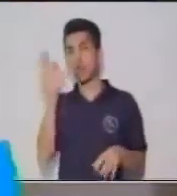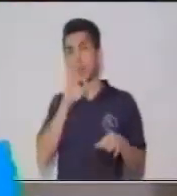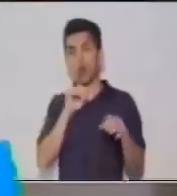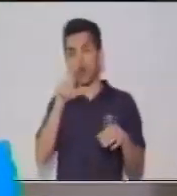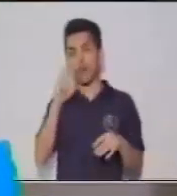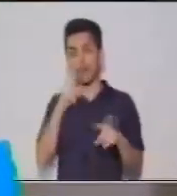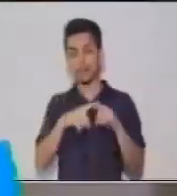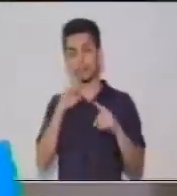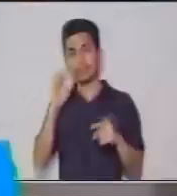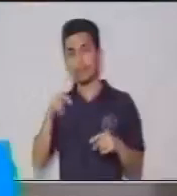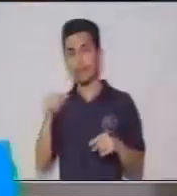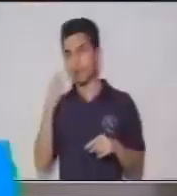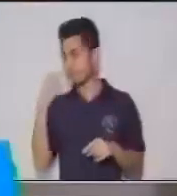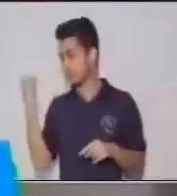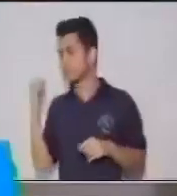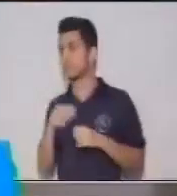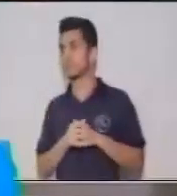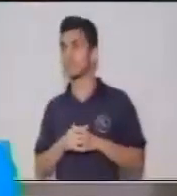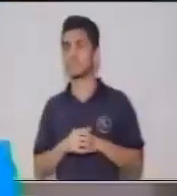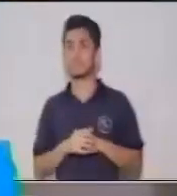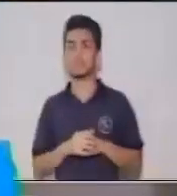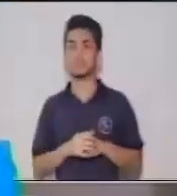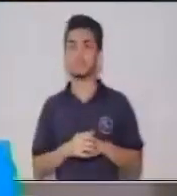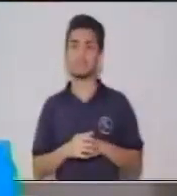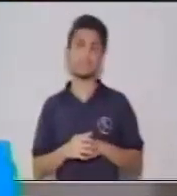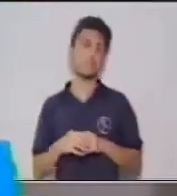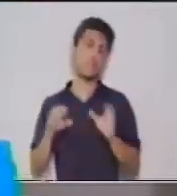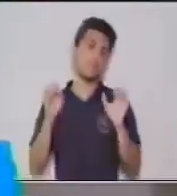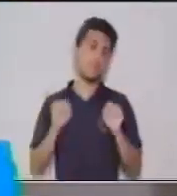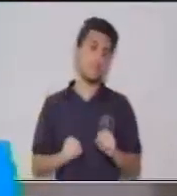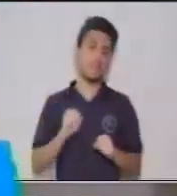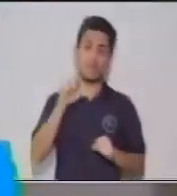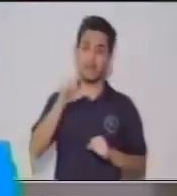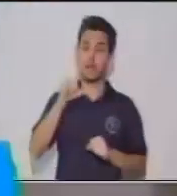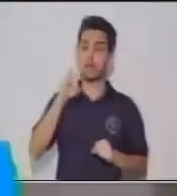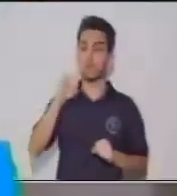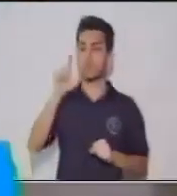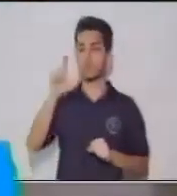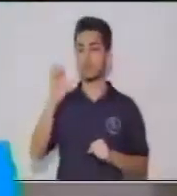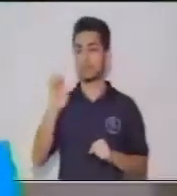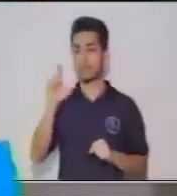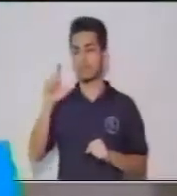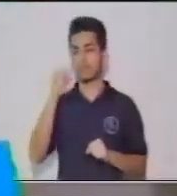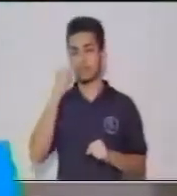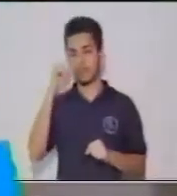lexema? Puede ser lucecita,